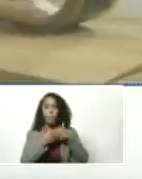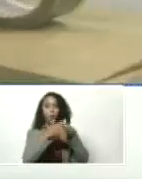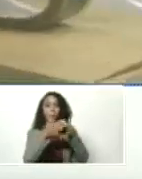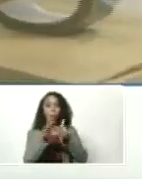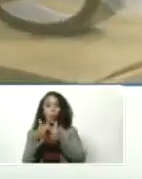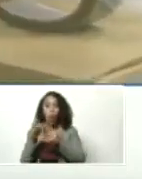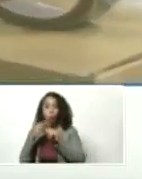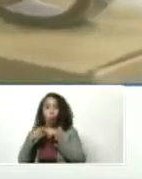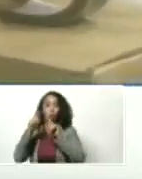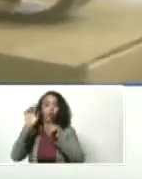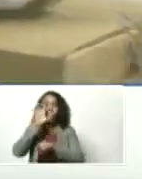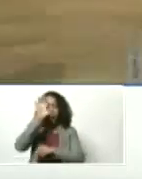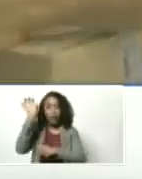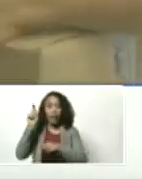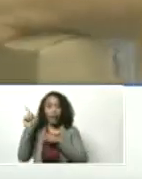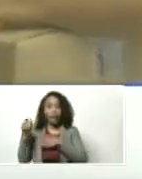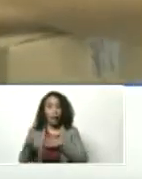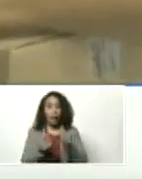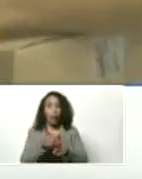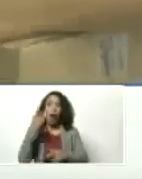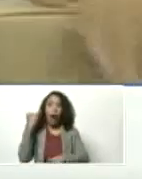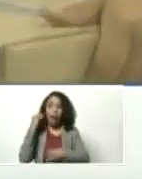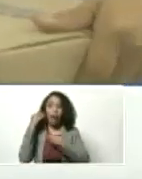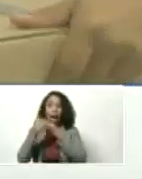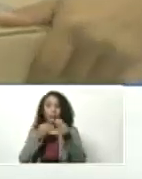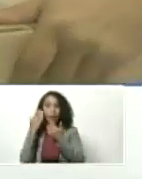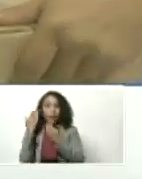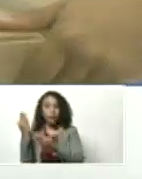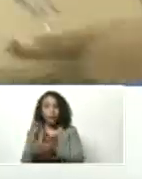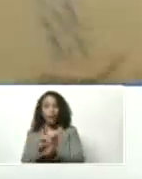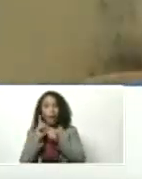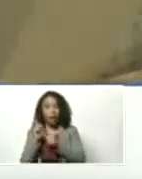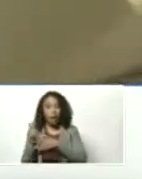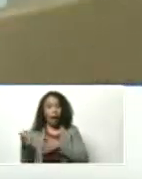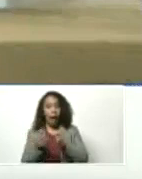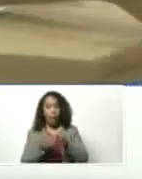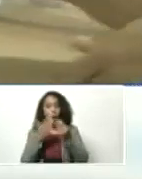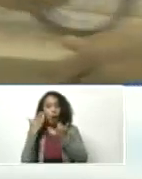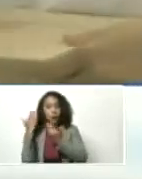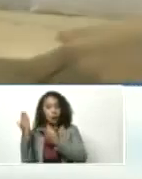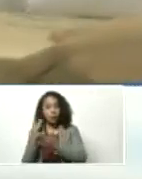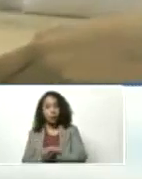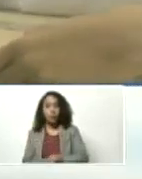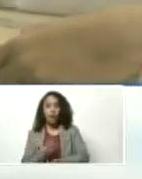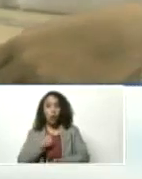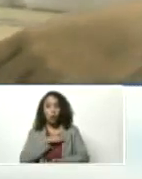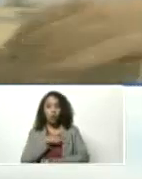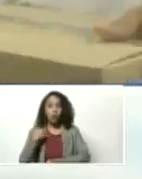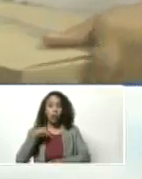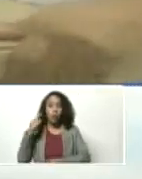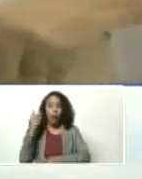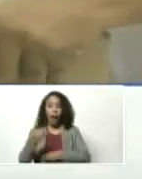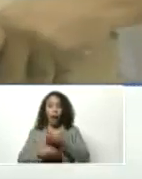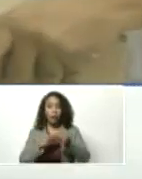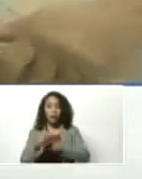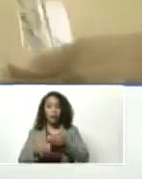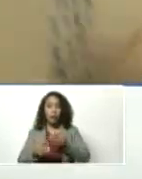países. Y esa es la ruta que hay que construir. Esa es la ruta que nosotros tenemos que